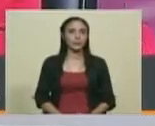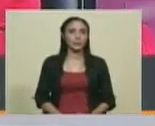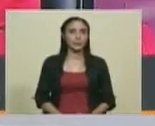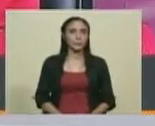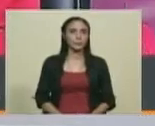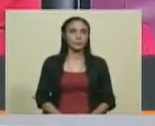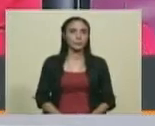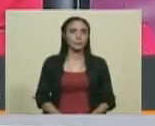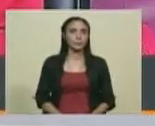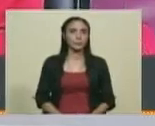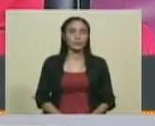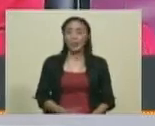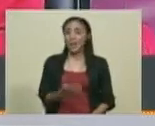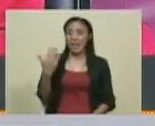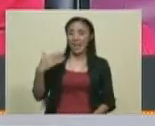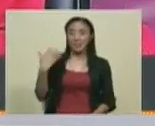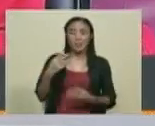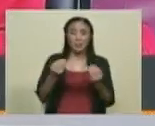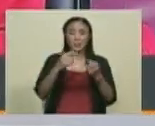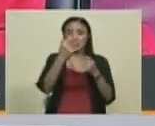se plagó mucho, de muchos vicios.